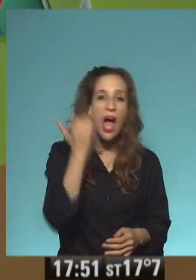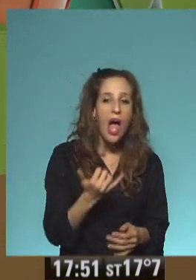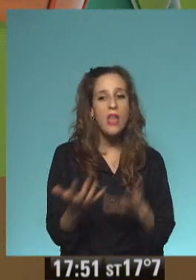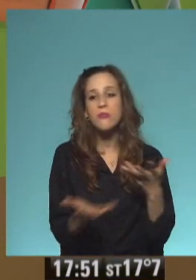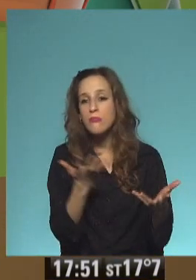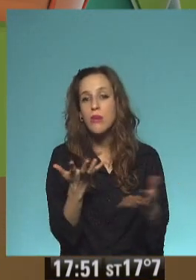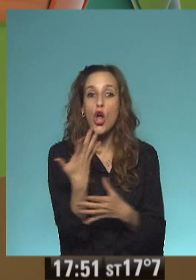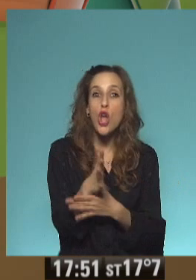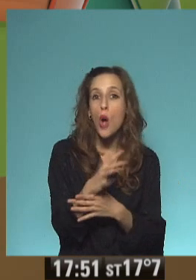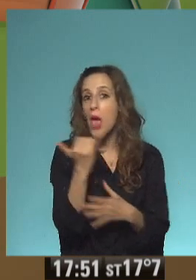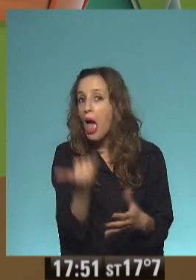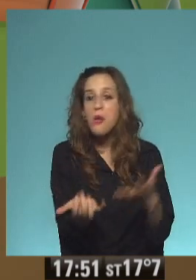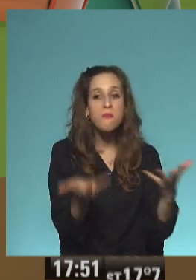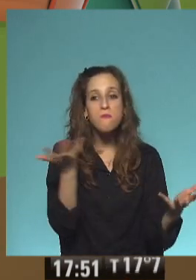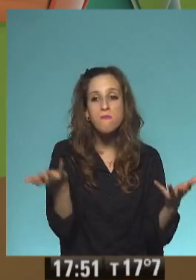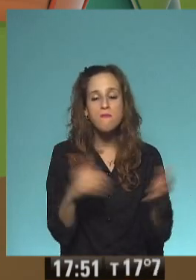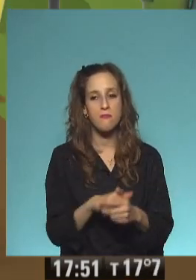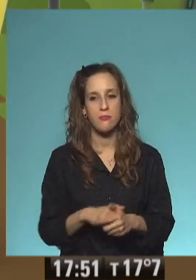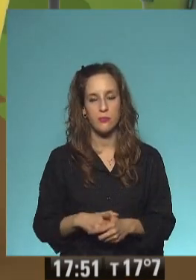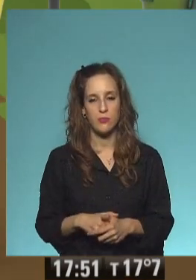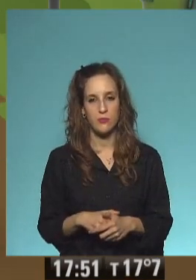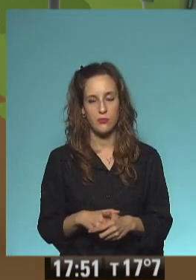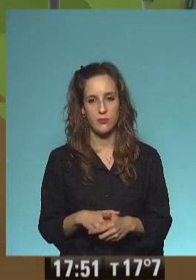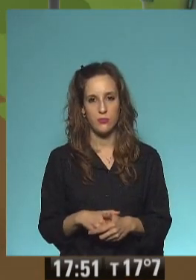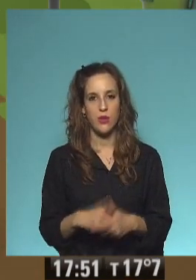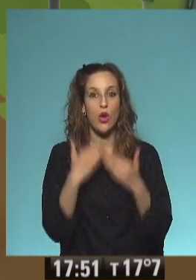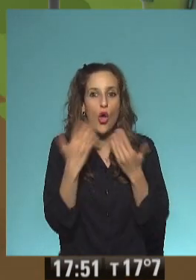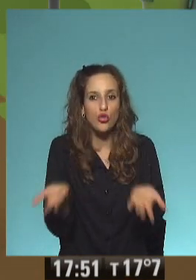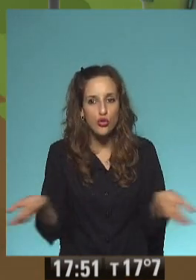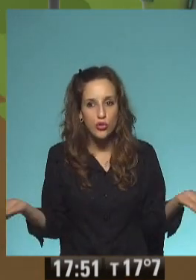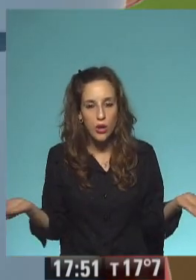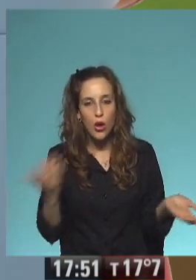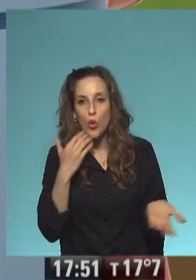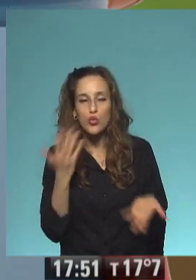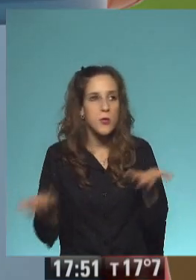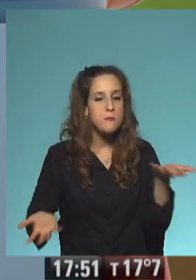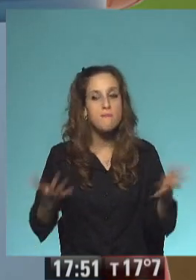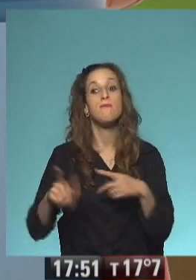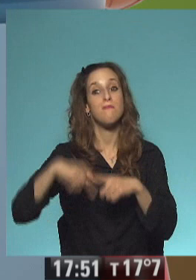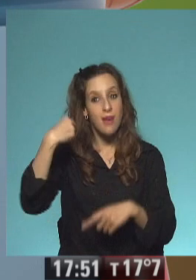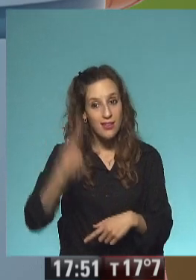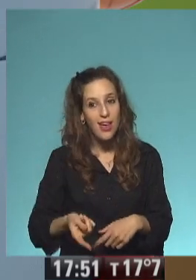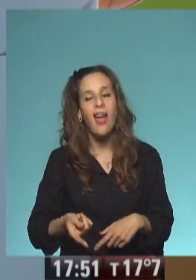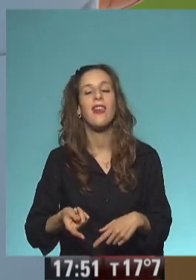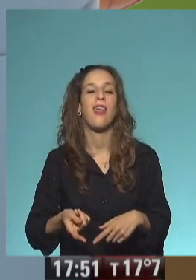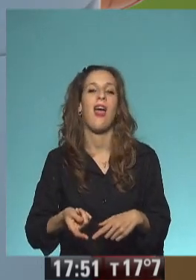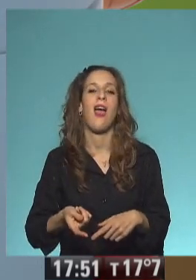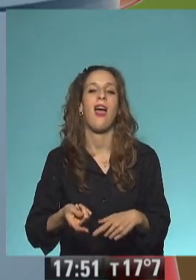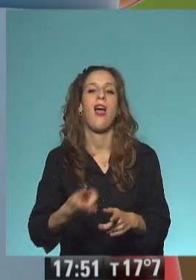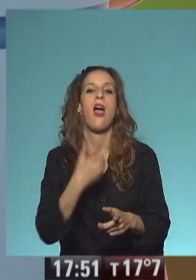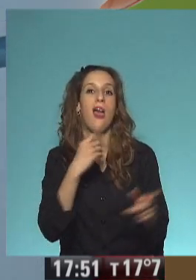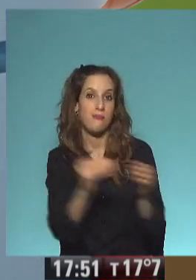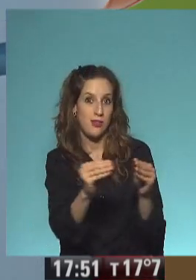¿Una novia lunática? ¿Qué sé yo? ¿Qué vamos a hacer? Mañana le